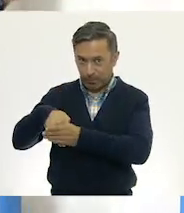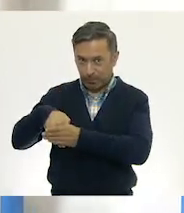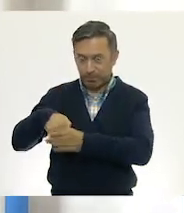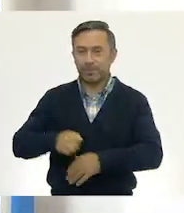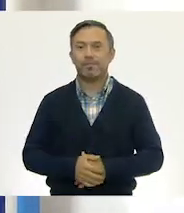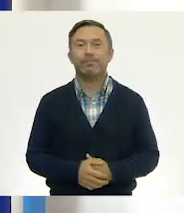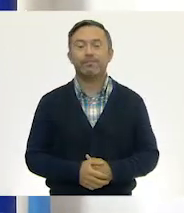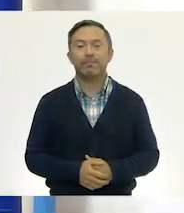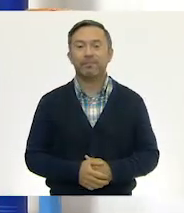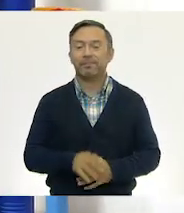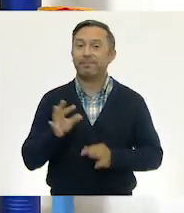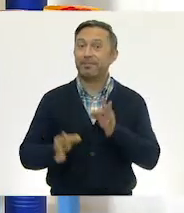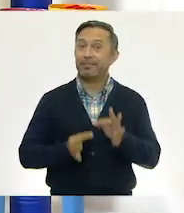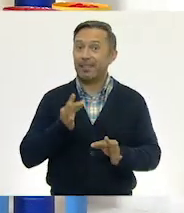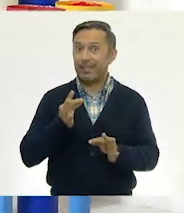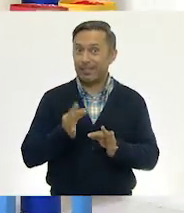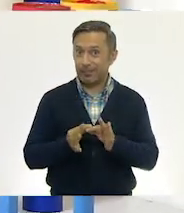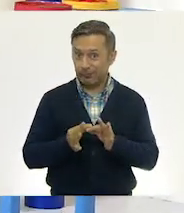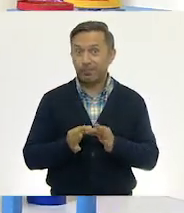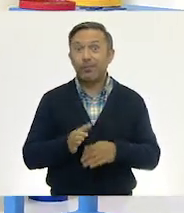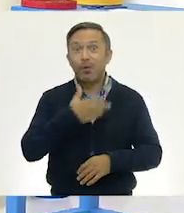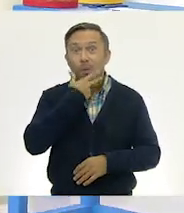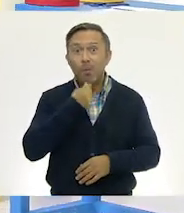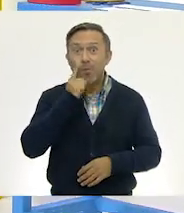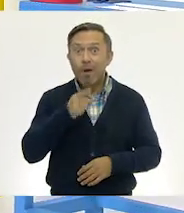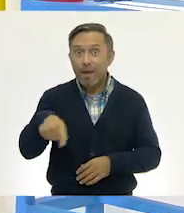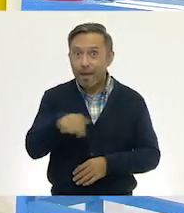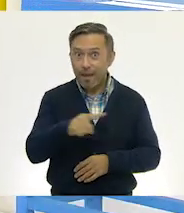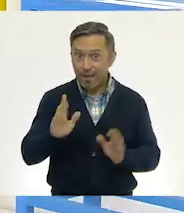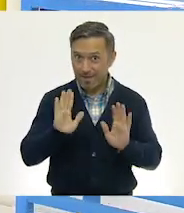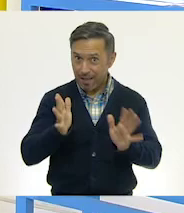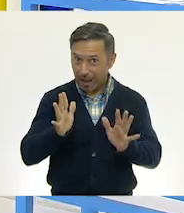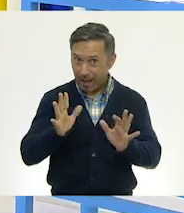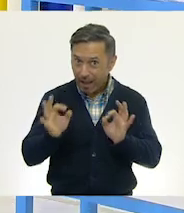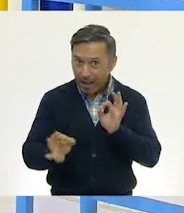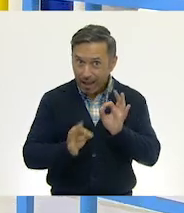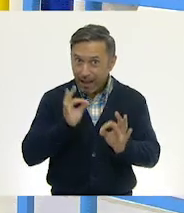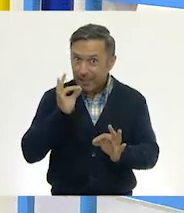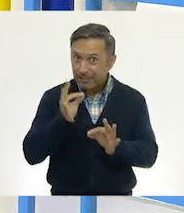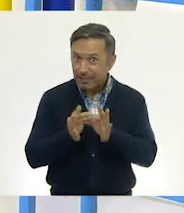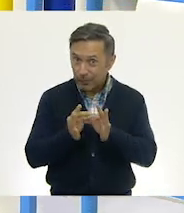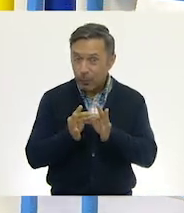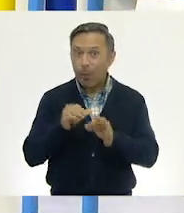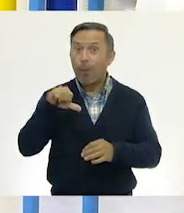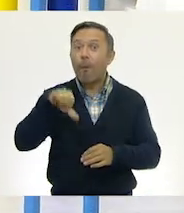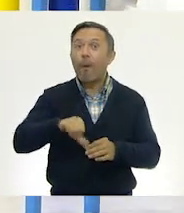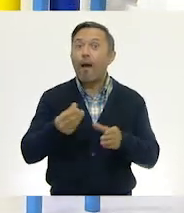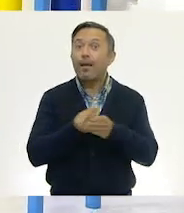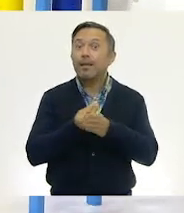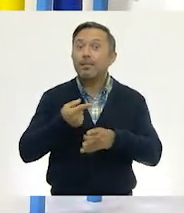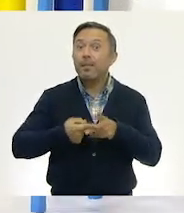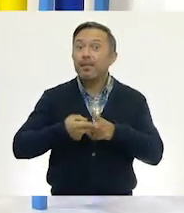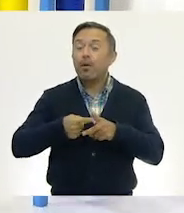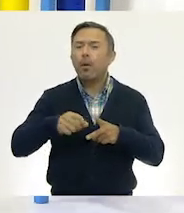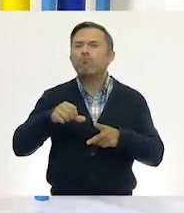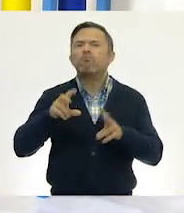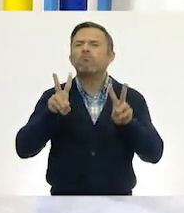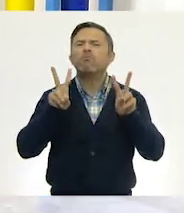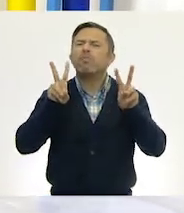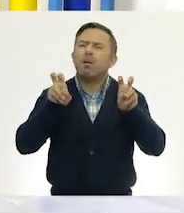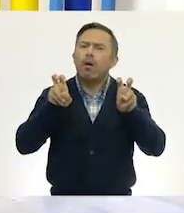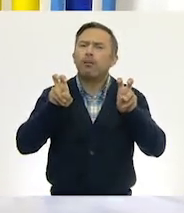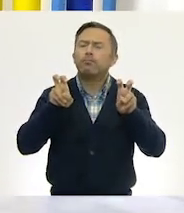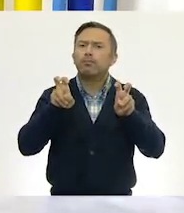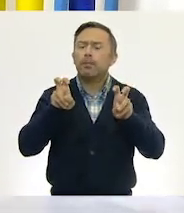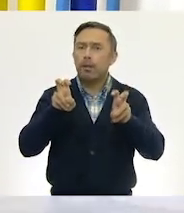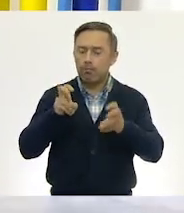Ahí está, listísimo. ¿Ya listos y listas para su asignatura de matemáticas? El tema de hoy es, ¿falta o sobra para tener